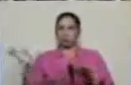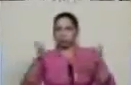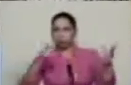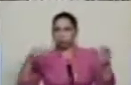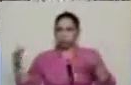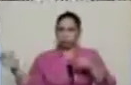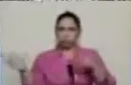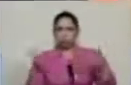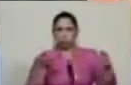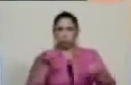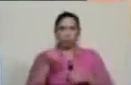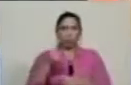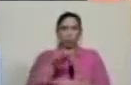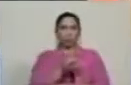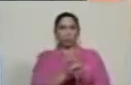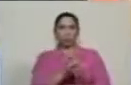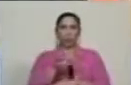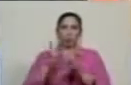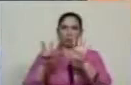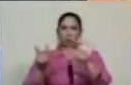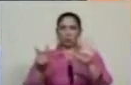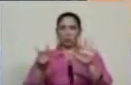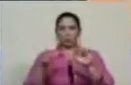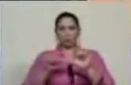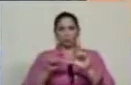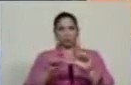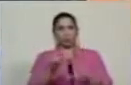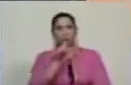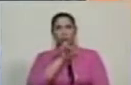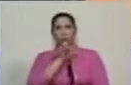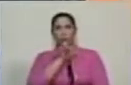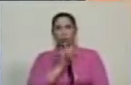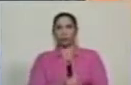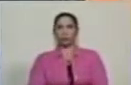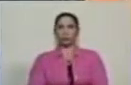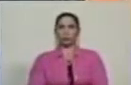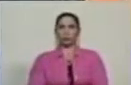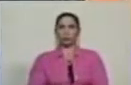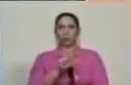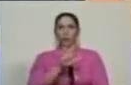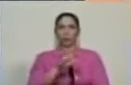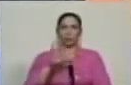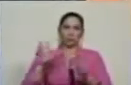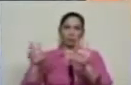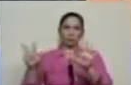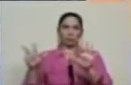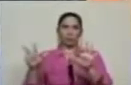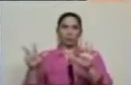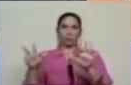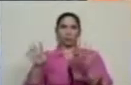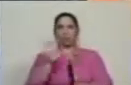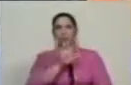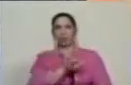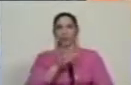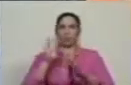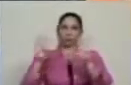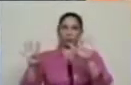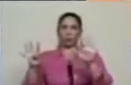número 57 y continúa en formación la 58 y la 59 en el Océano